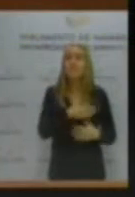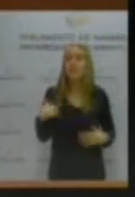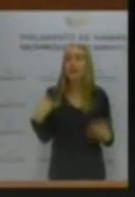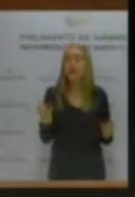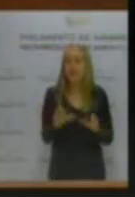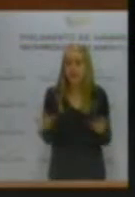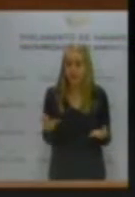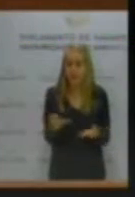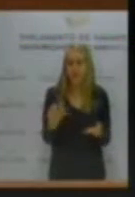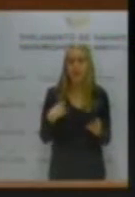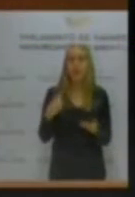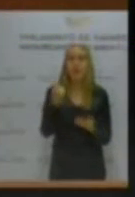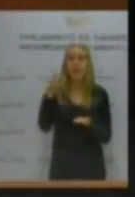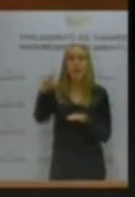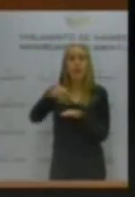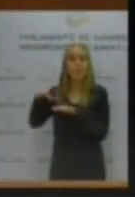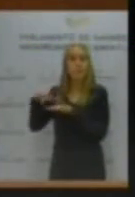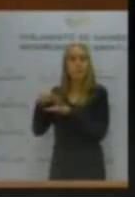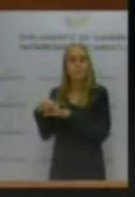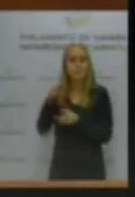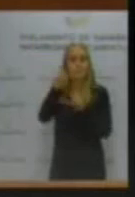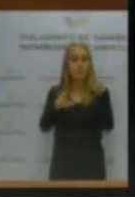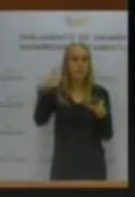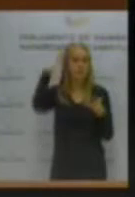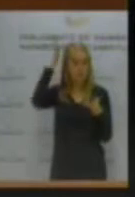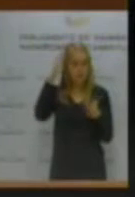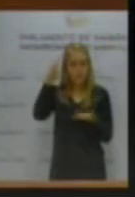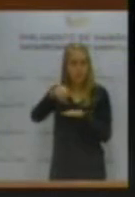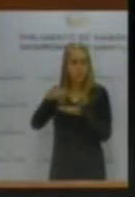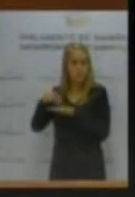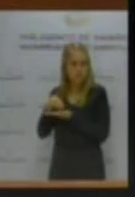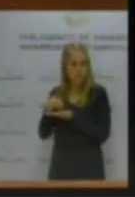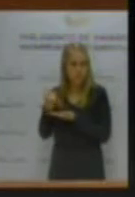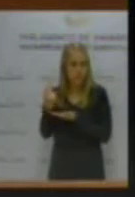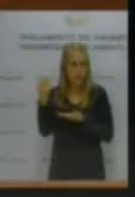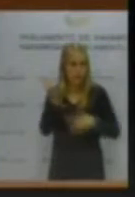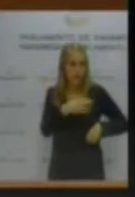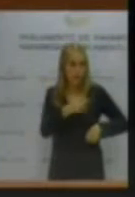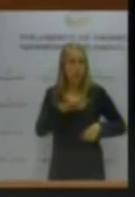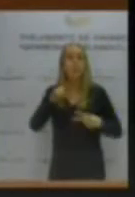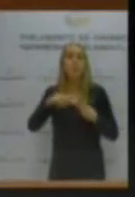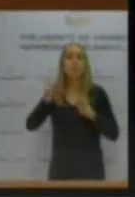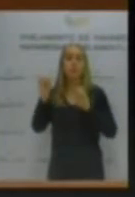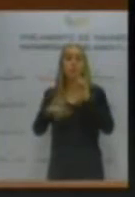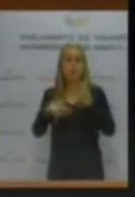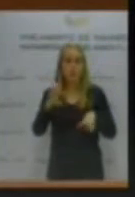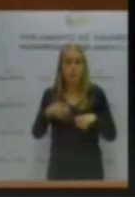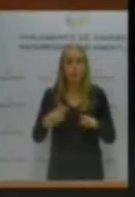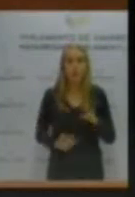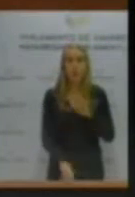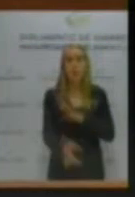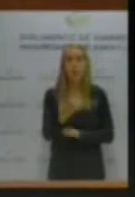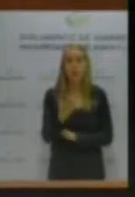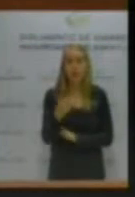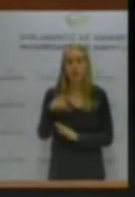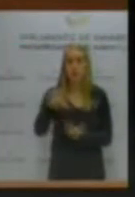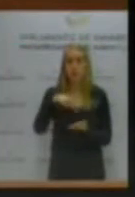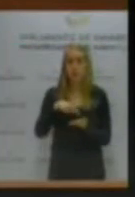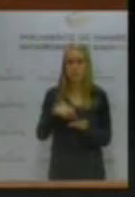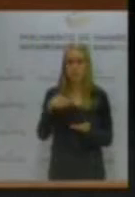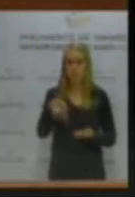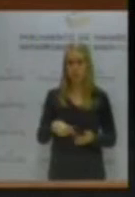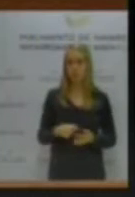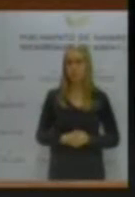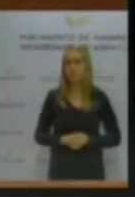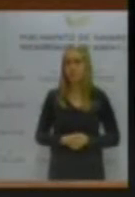recaudar dinero a todos los ciudadanos navarros. Y además gestionar el fondo que se genere con dicho impuesto.